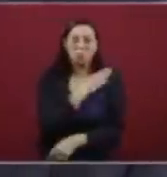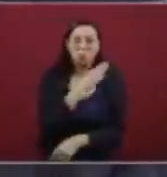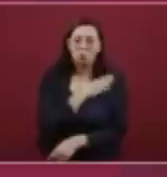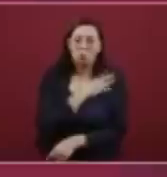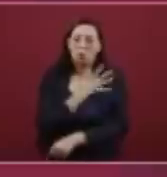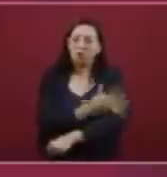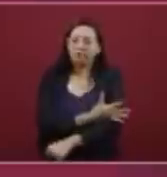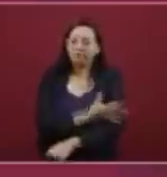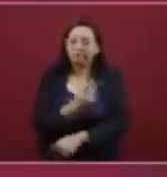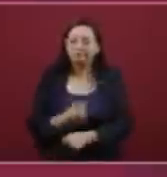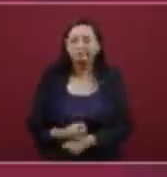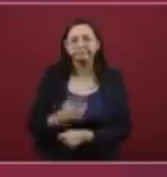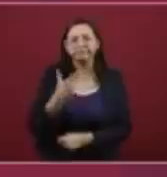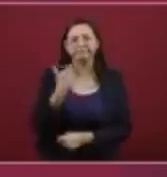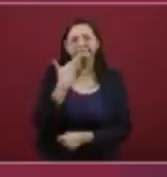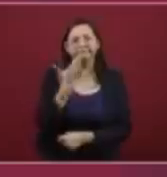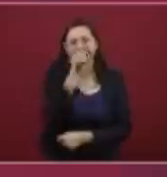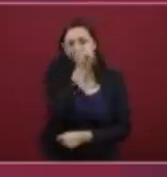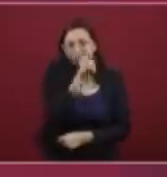técnicos,